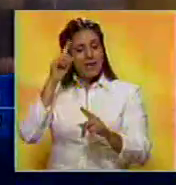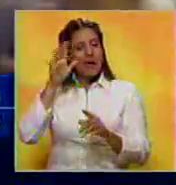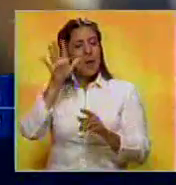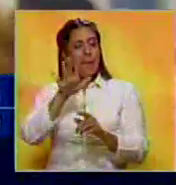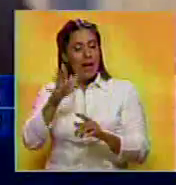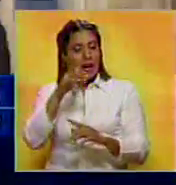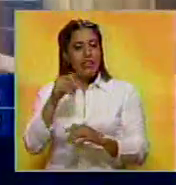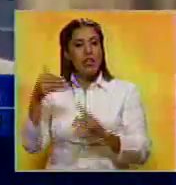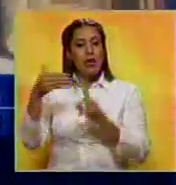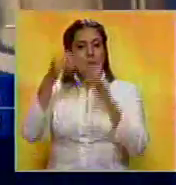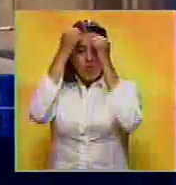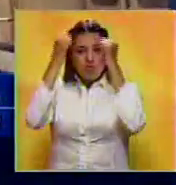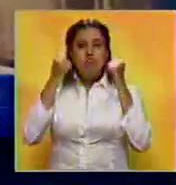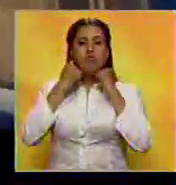se descarta un acto de terrorismo